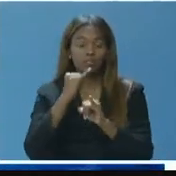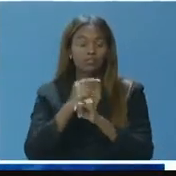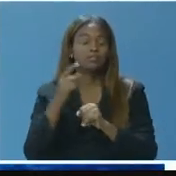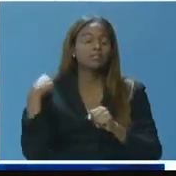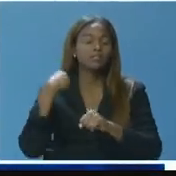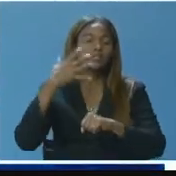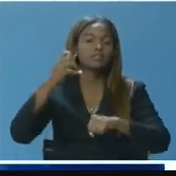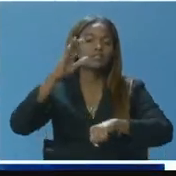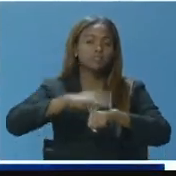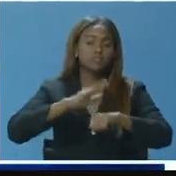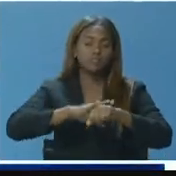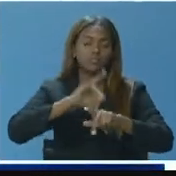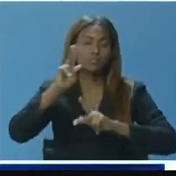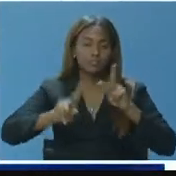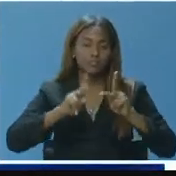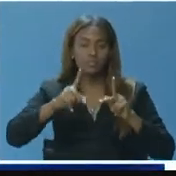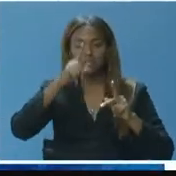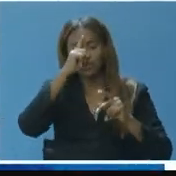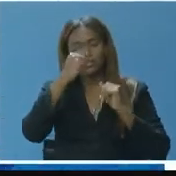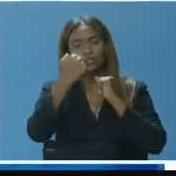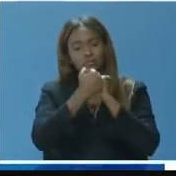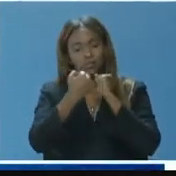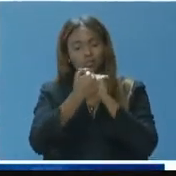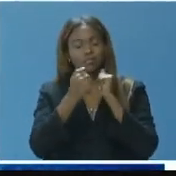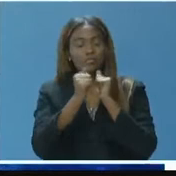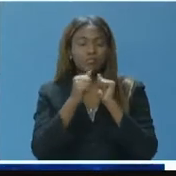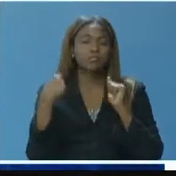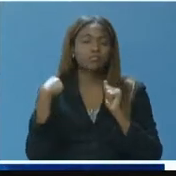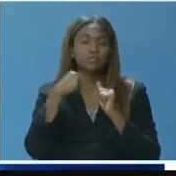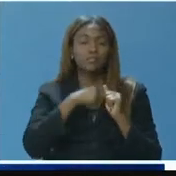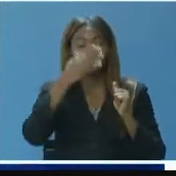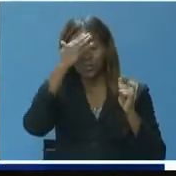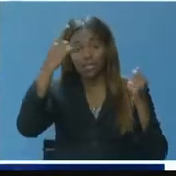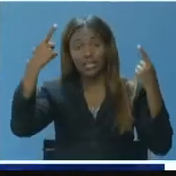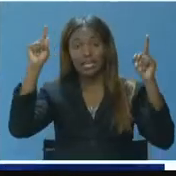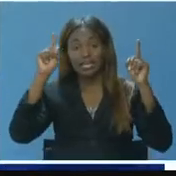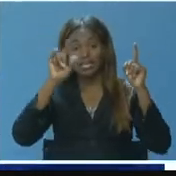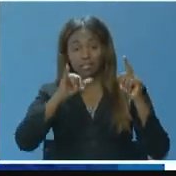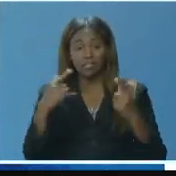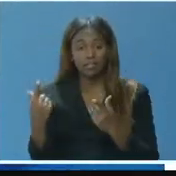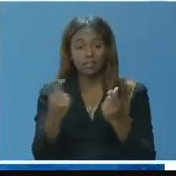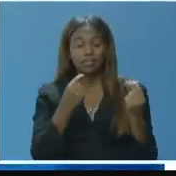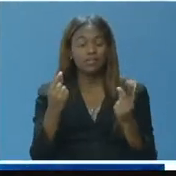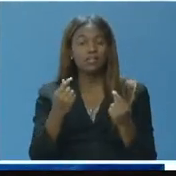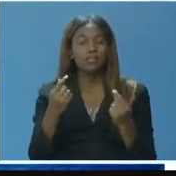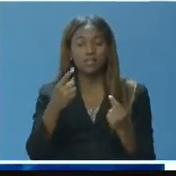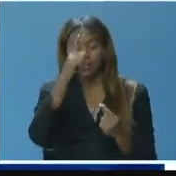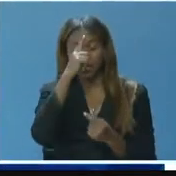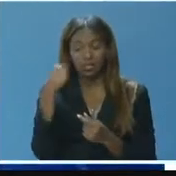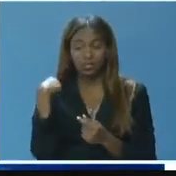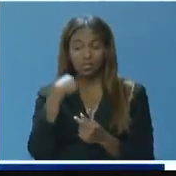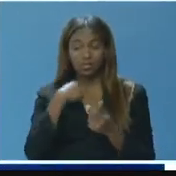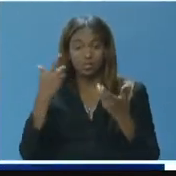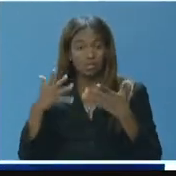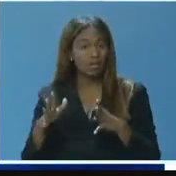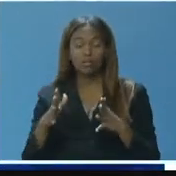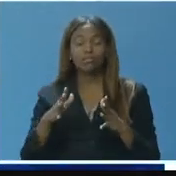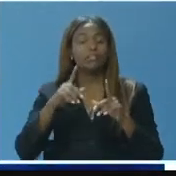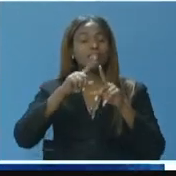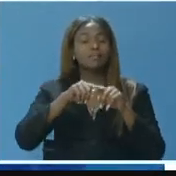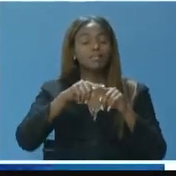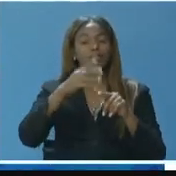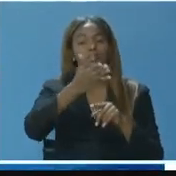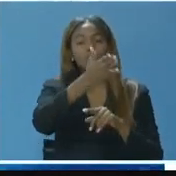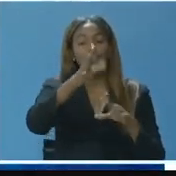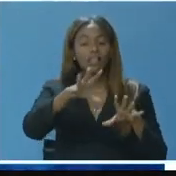llamado a la ciudadanía para que nos apoye y participen, porque el éxito de estas actividades, más que de nuestra iniciativa, dependen de la